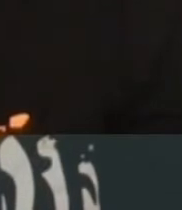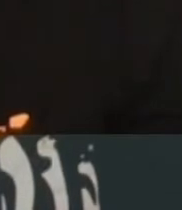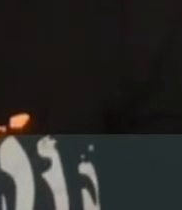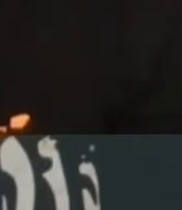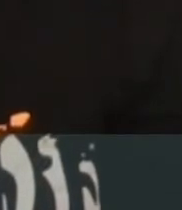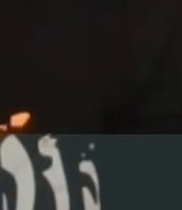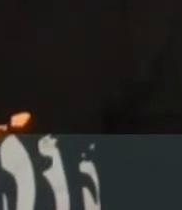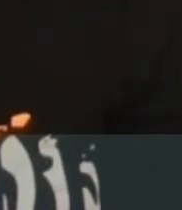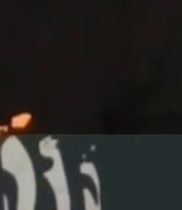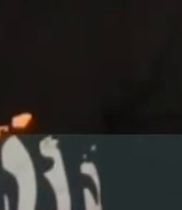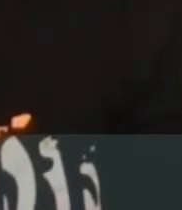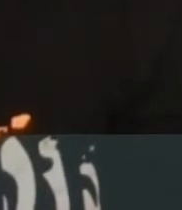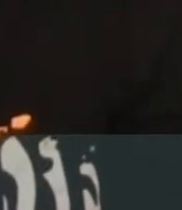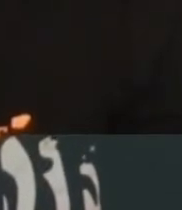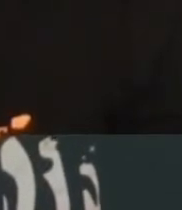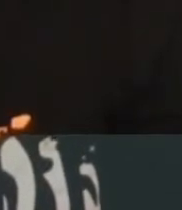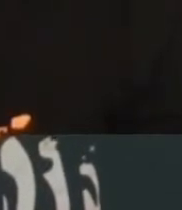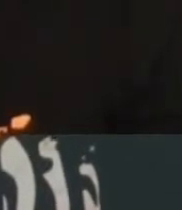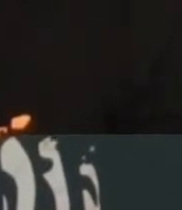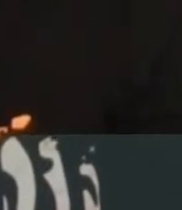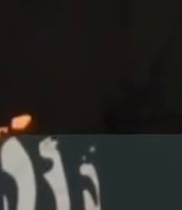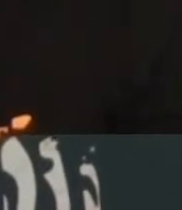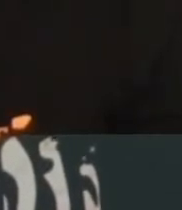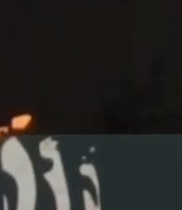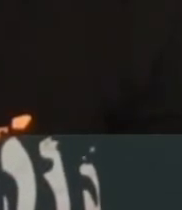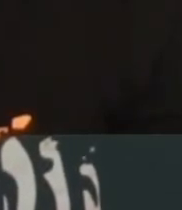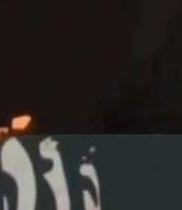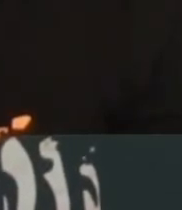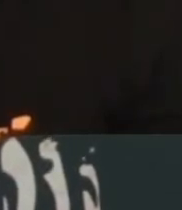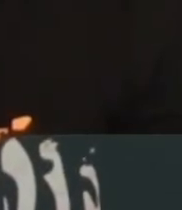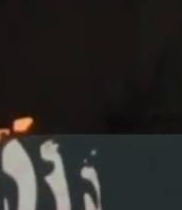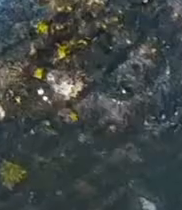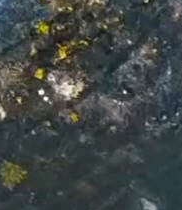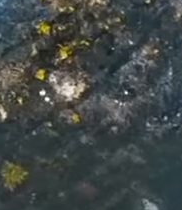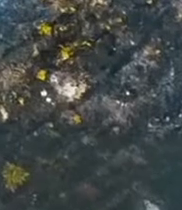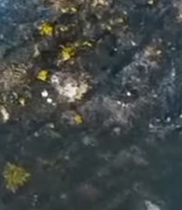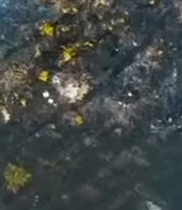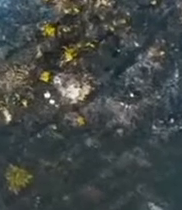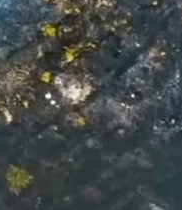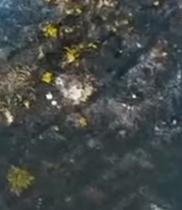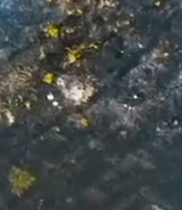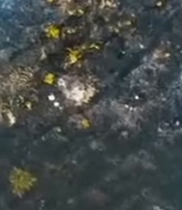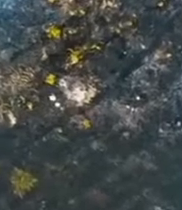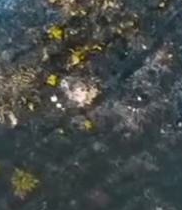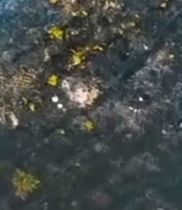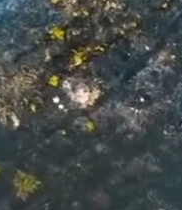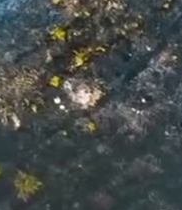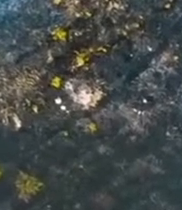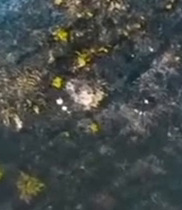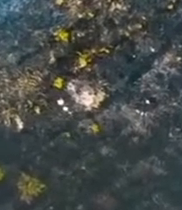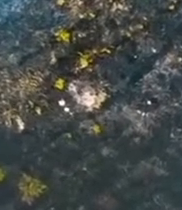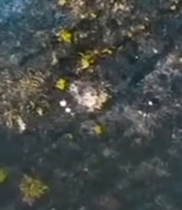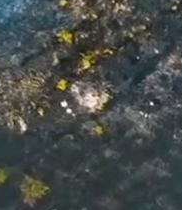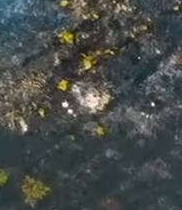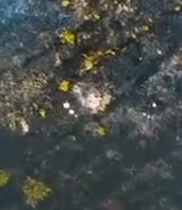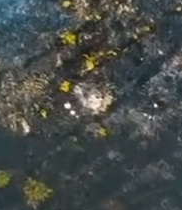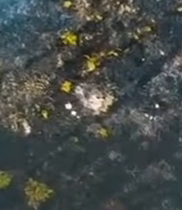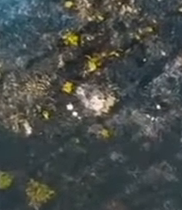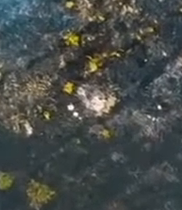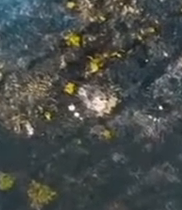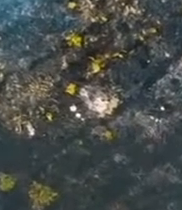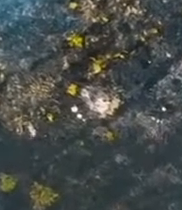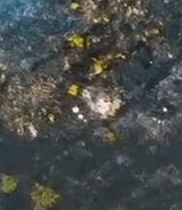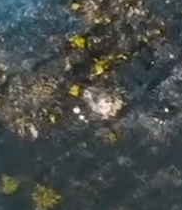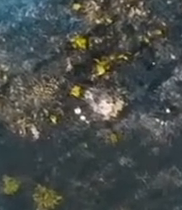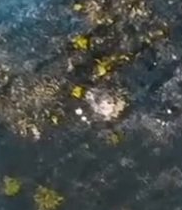de 1980 a mediados de la década de 2060, siempre que se cumpla el Protocolo de Montreal. Sin